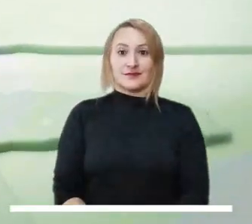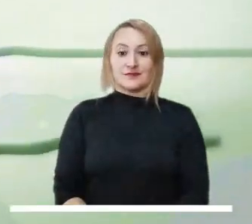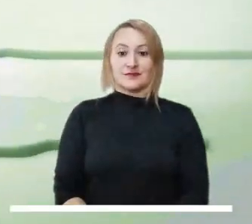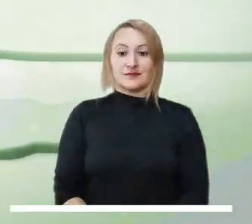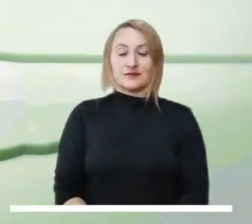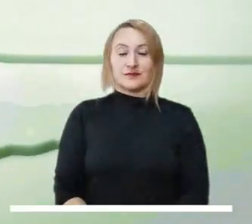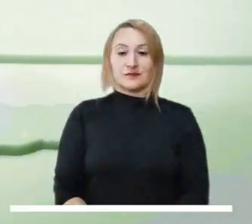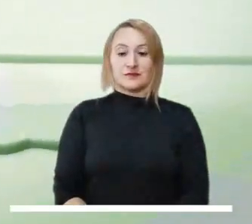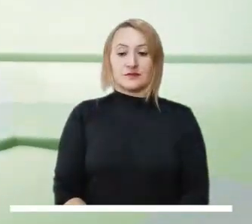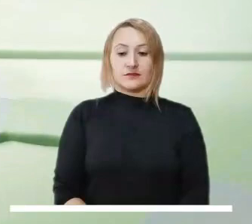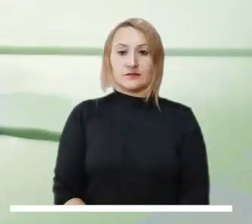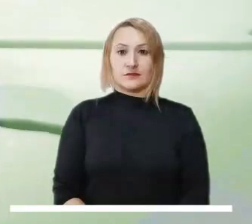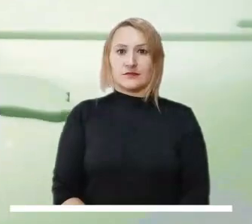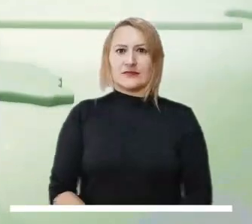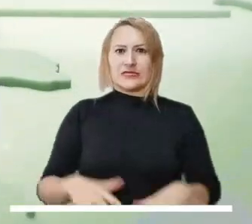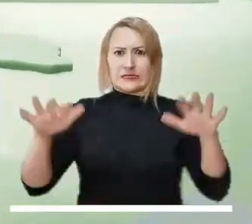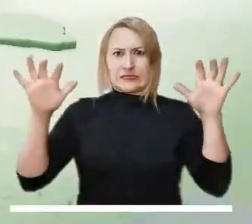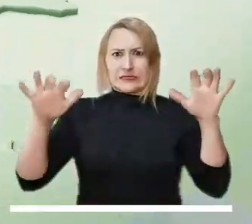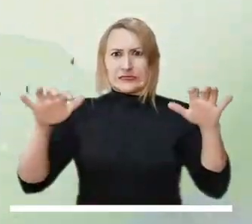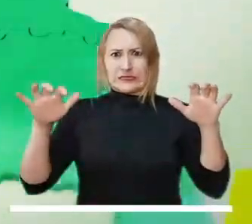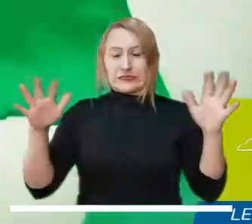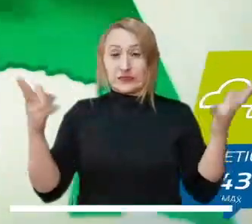sectores de Vichada.